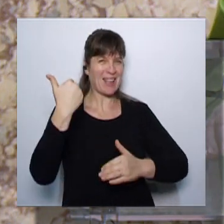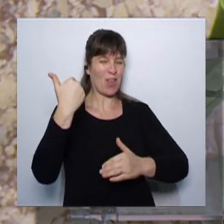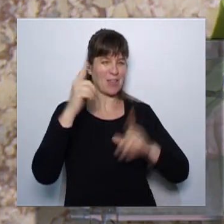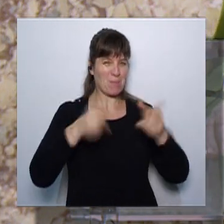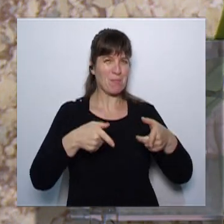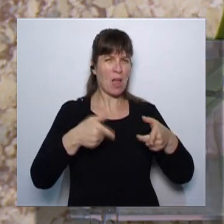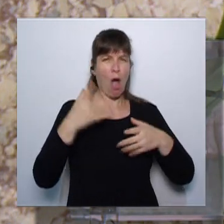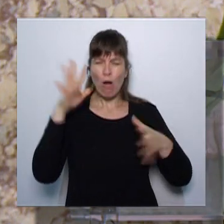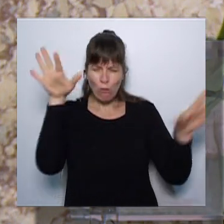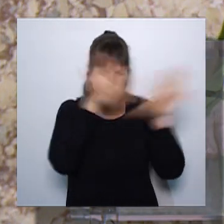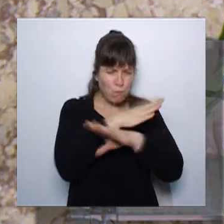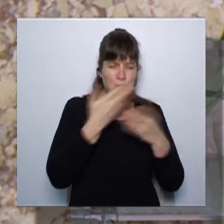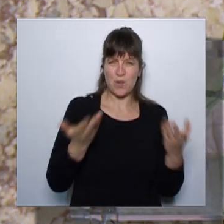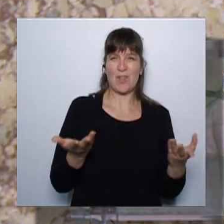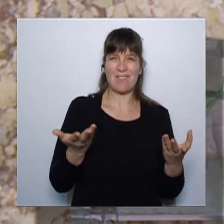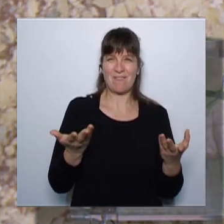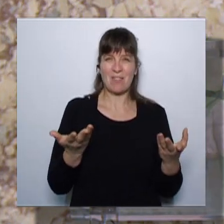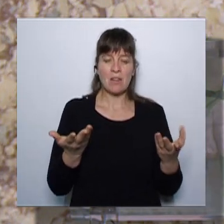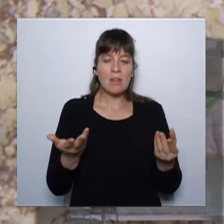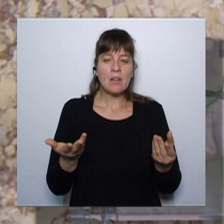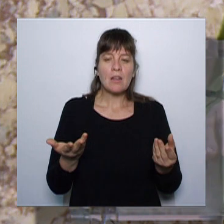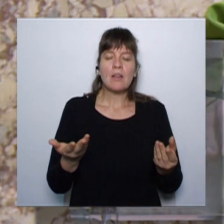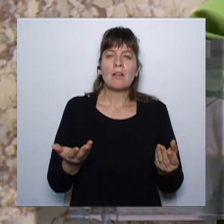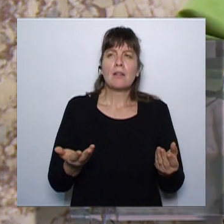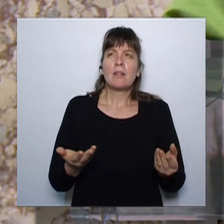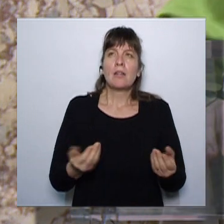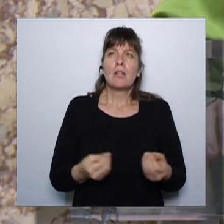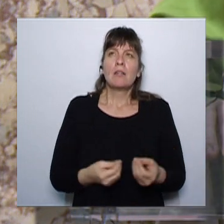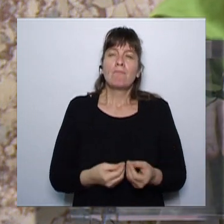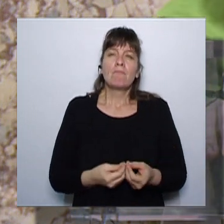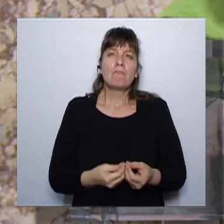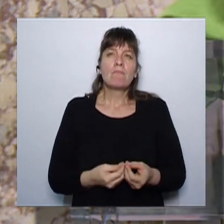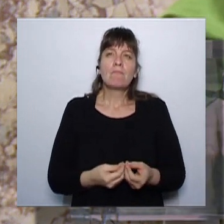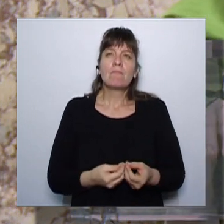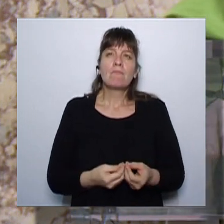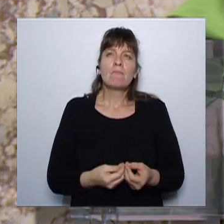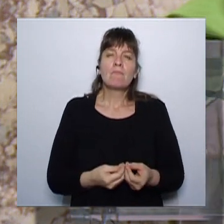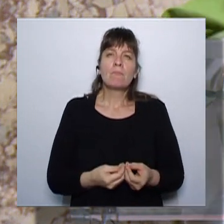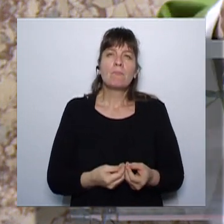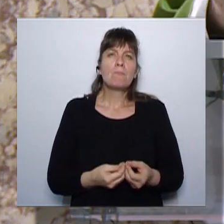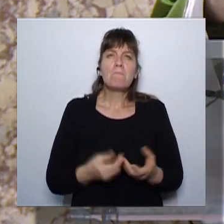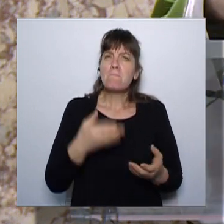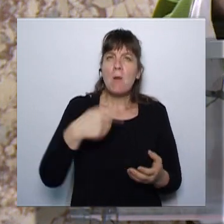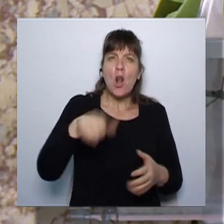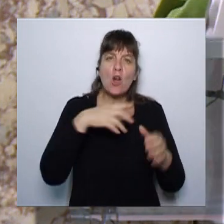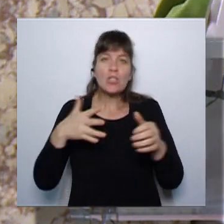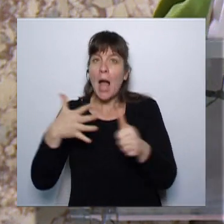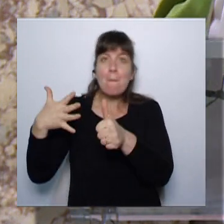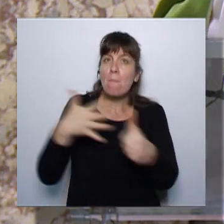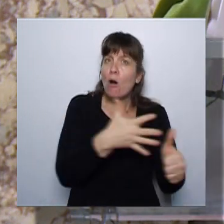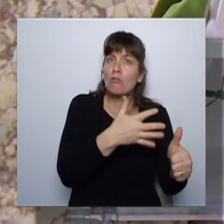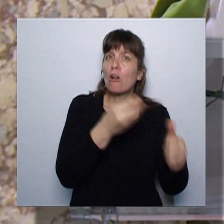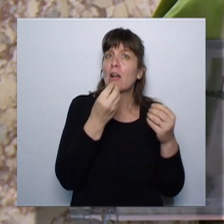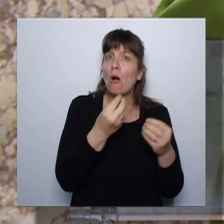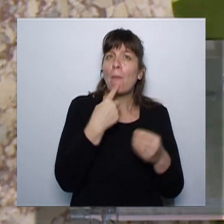es esa confusión que hay acerca de lo que los apóstoles